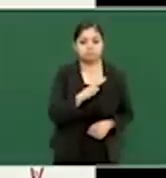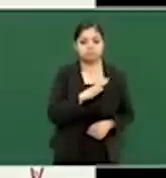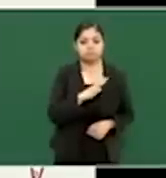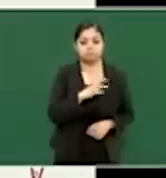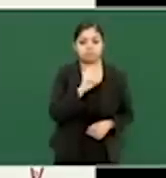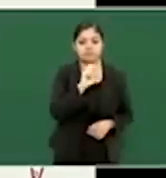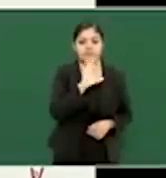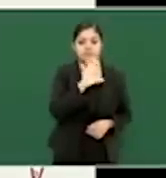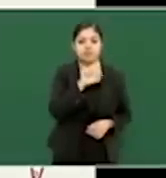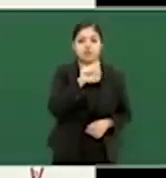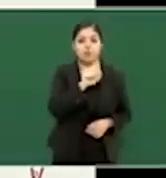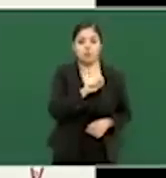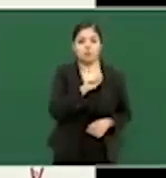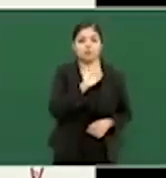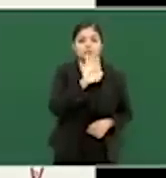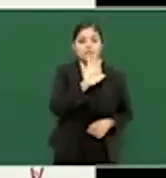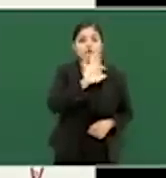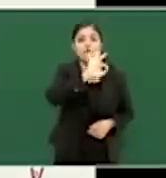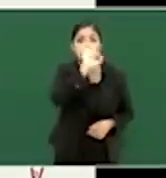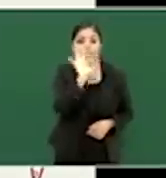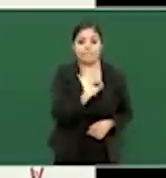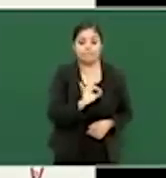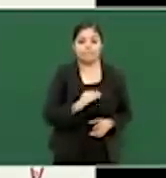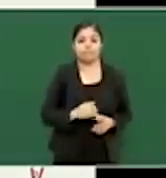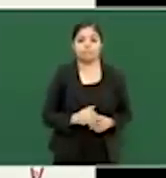menos 35.5%.